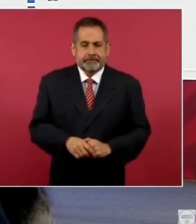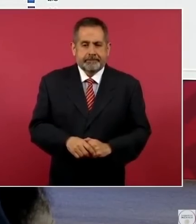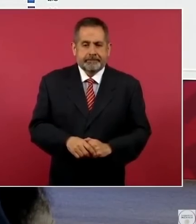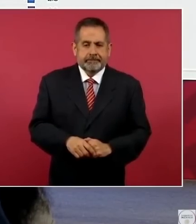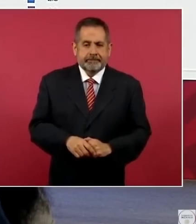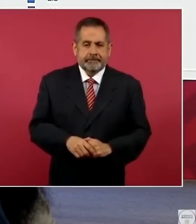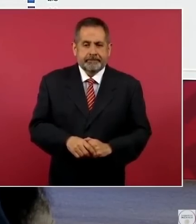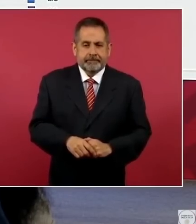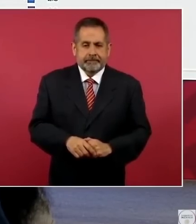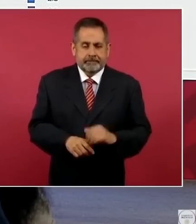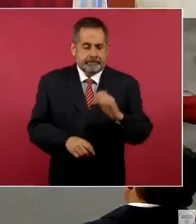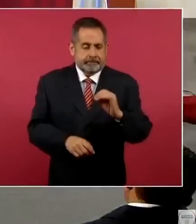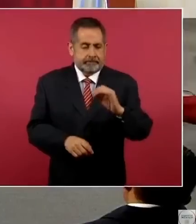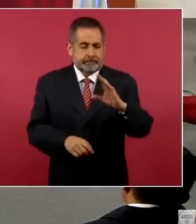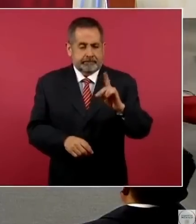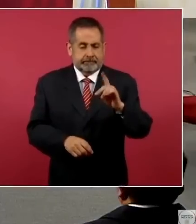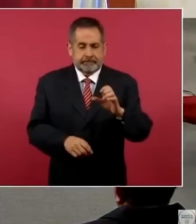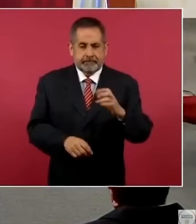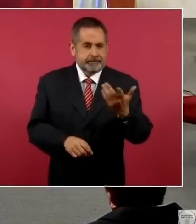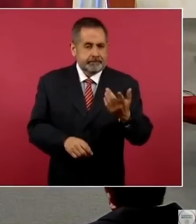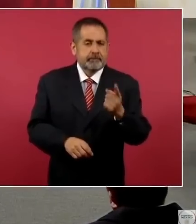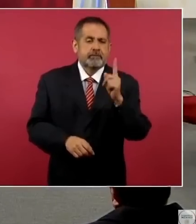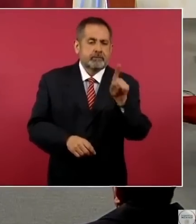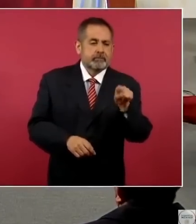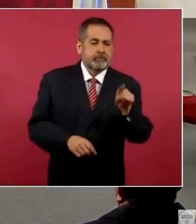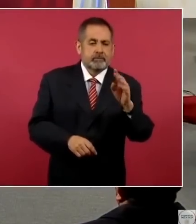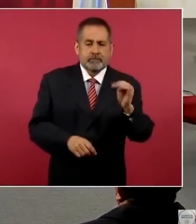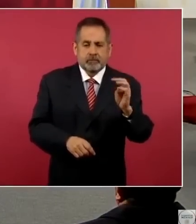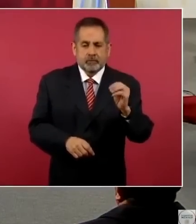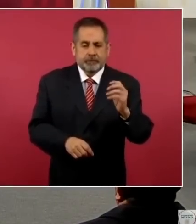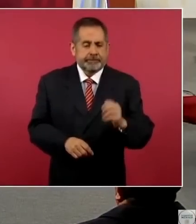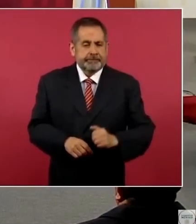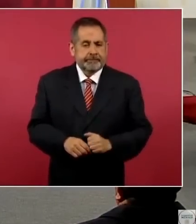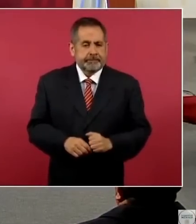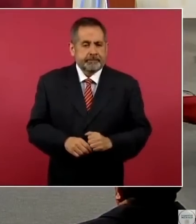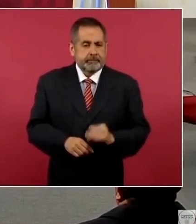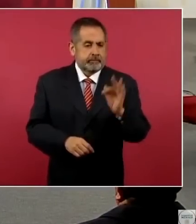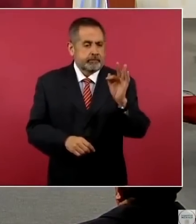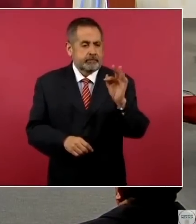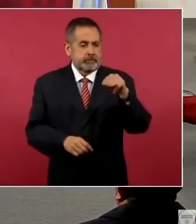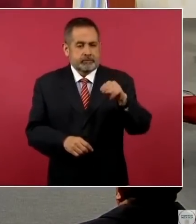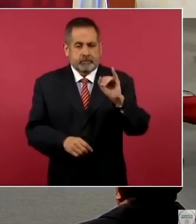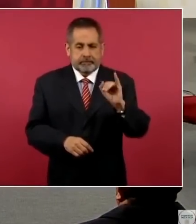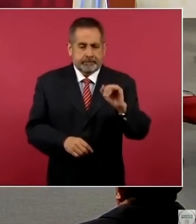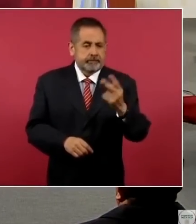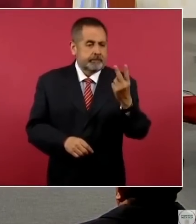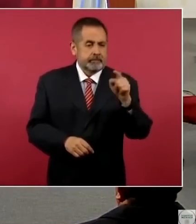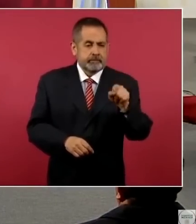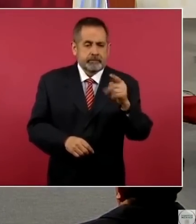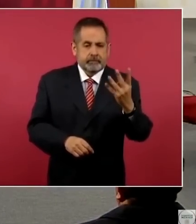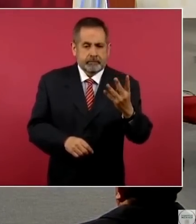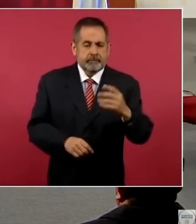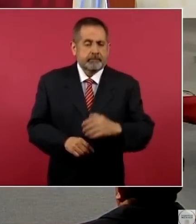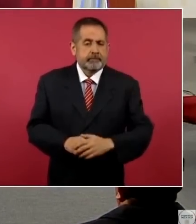La OCDE, 1.9. El fondo,